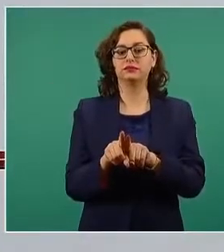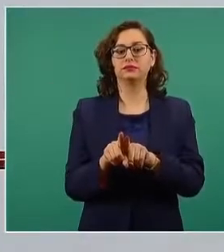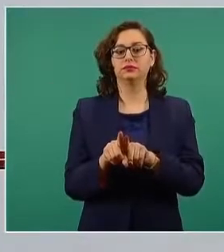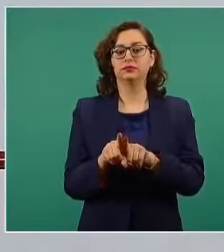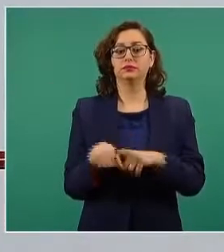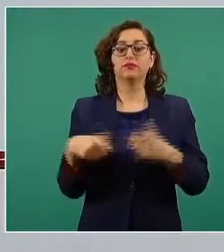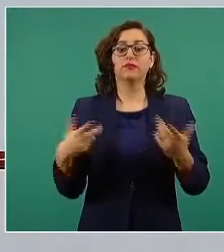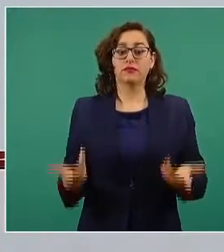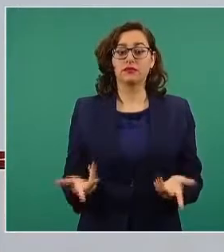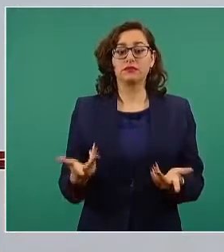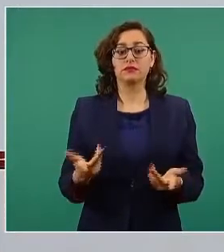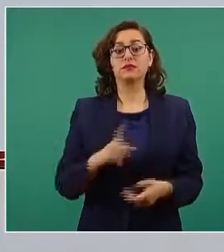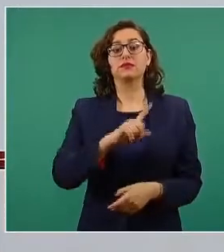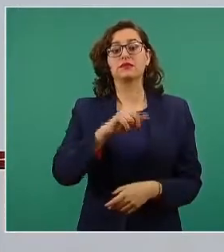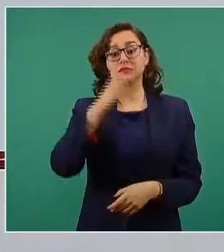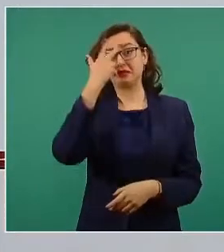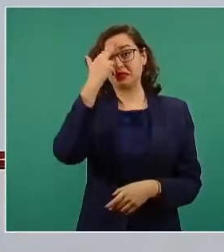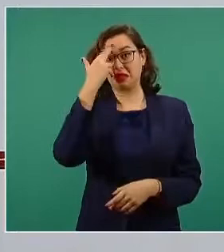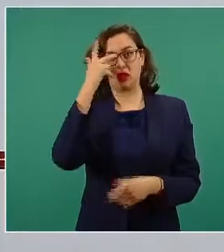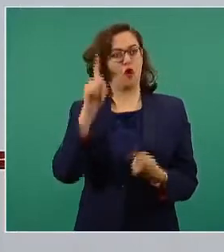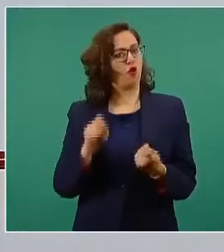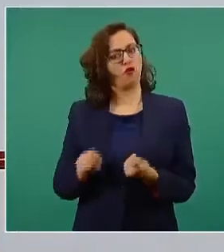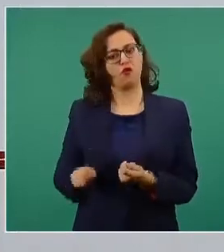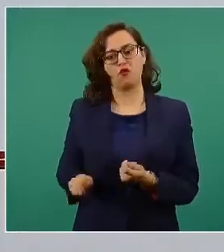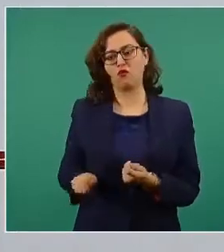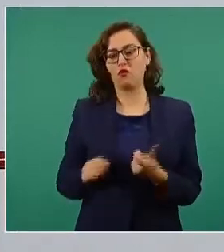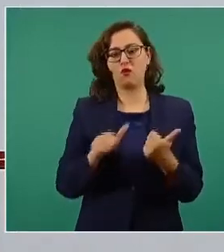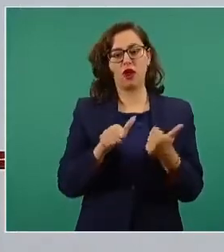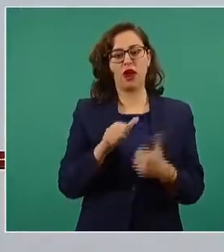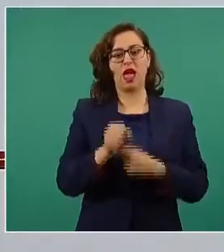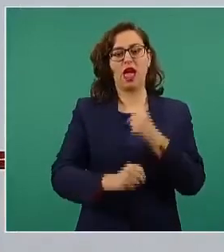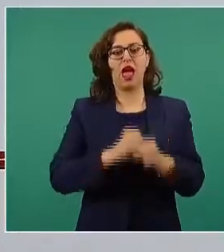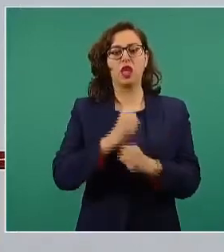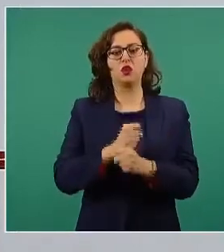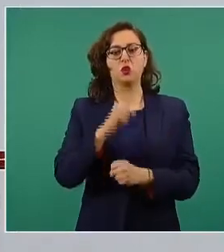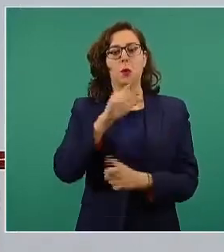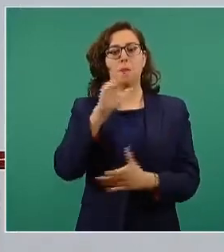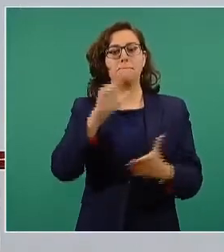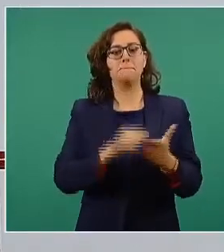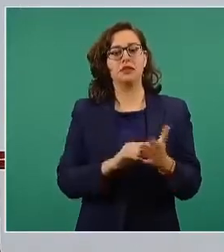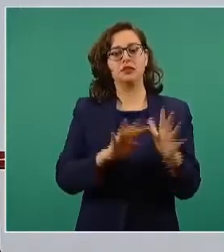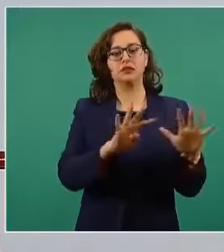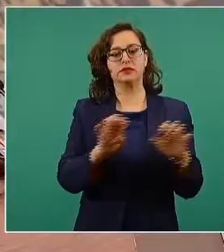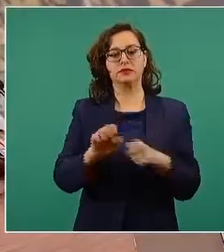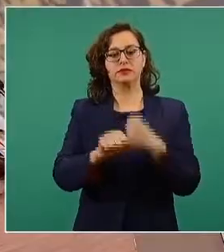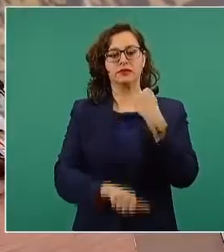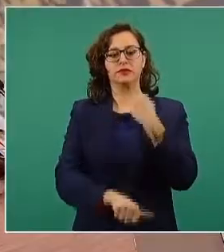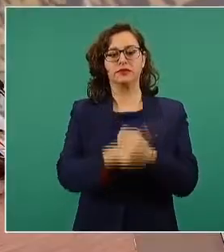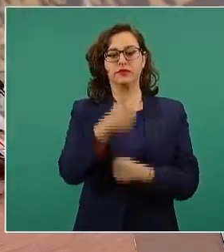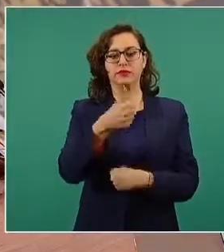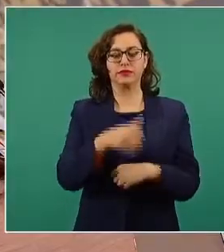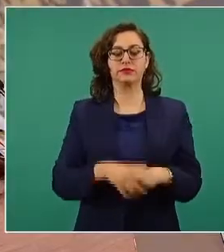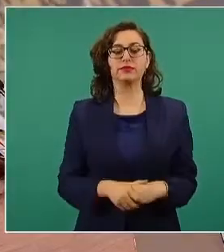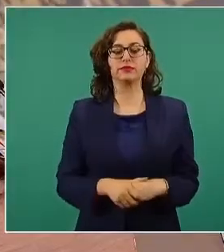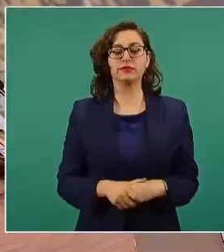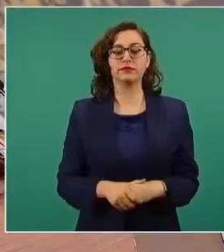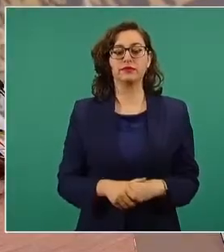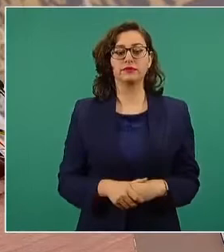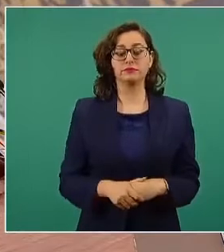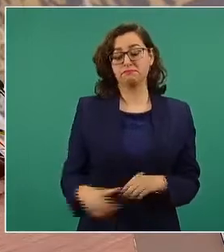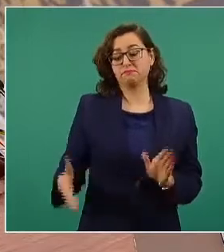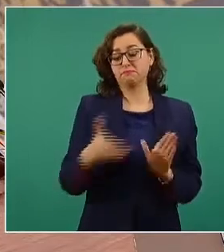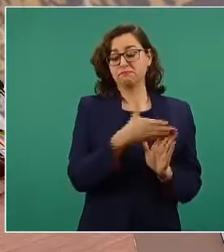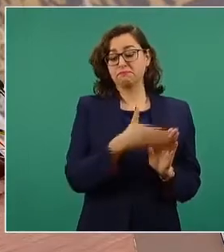partida al exilio del dictador Porfirio Díaz en 1911. Durante el porfiriato, la Ciudad